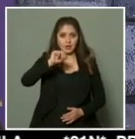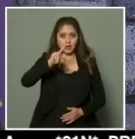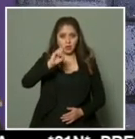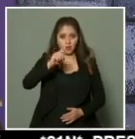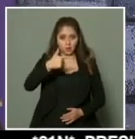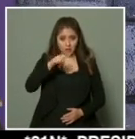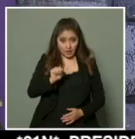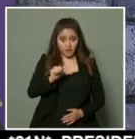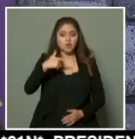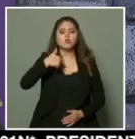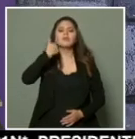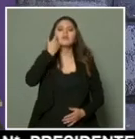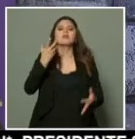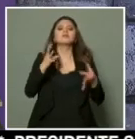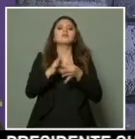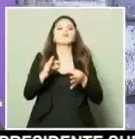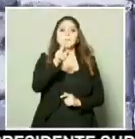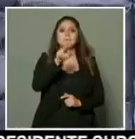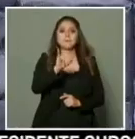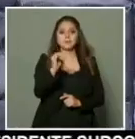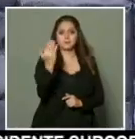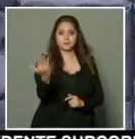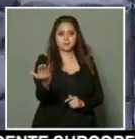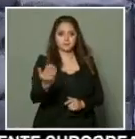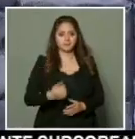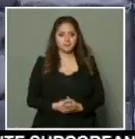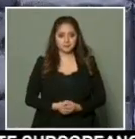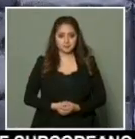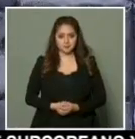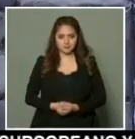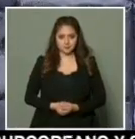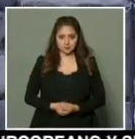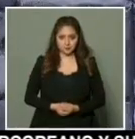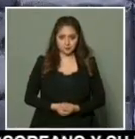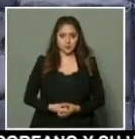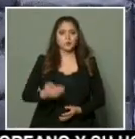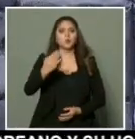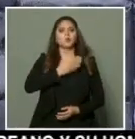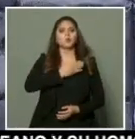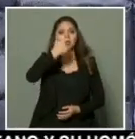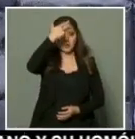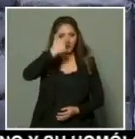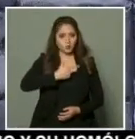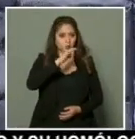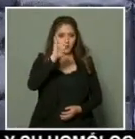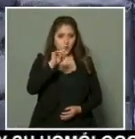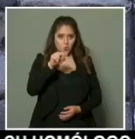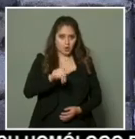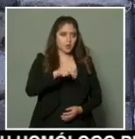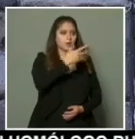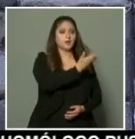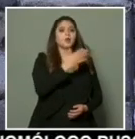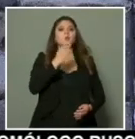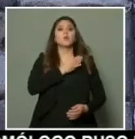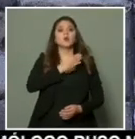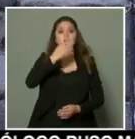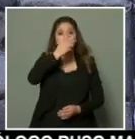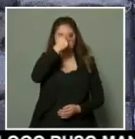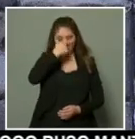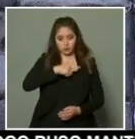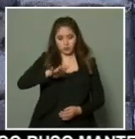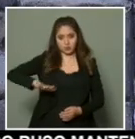También fomentar una cultura de cuidado del agua. La abanderada del Partido Revolucionario Institucional, Guadalupe González, señaló que